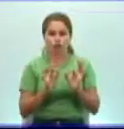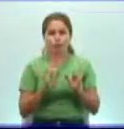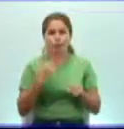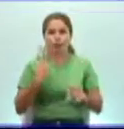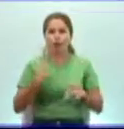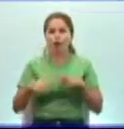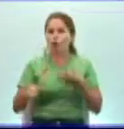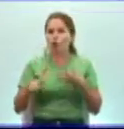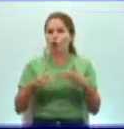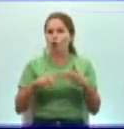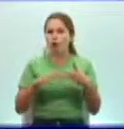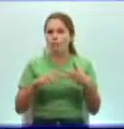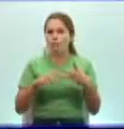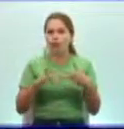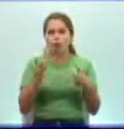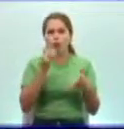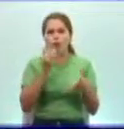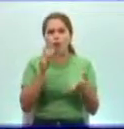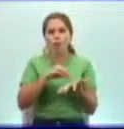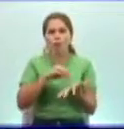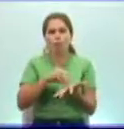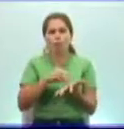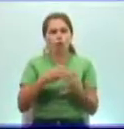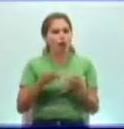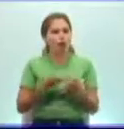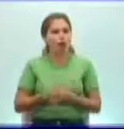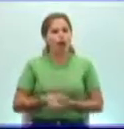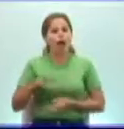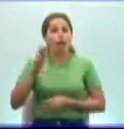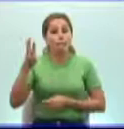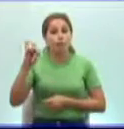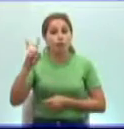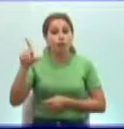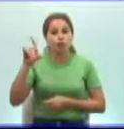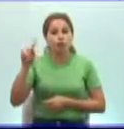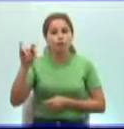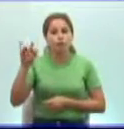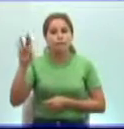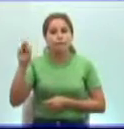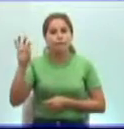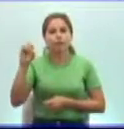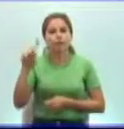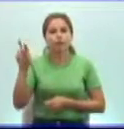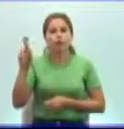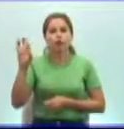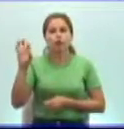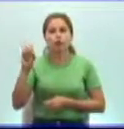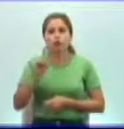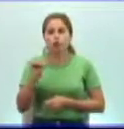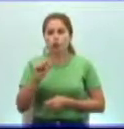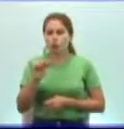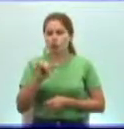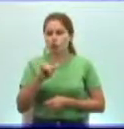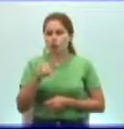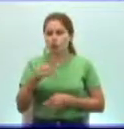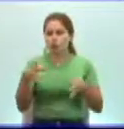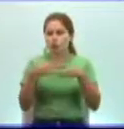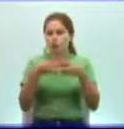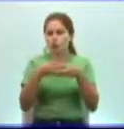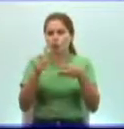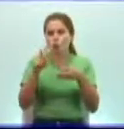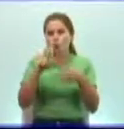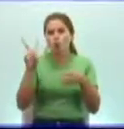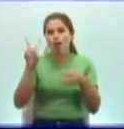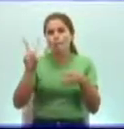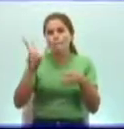elementos que podríamos instalar en los circuitos eléctricos son los voltímetros, que se instalan en paralelo y son también círculos con una V mayúscula en el medio.